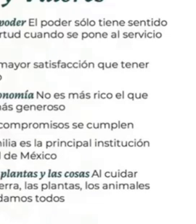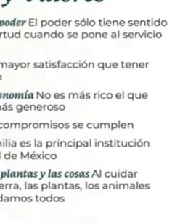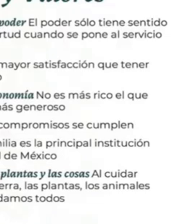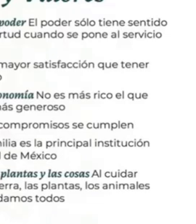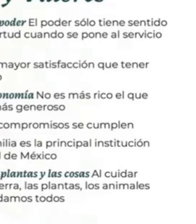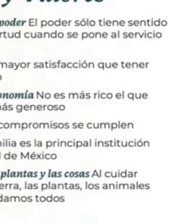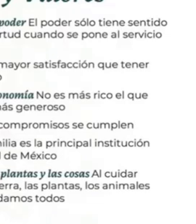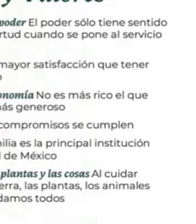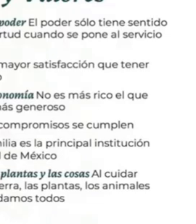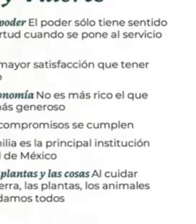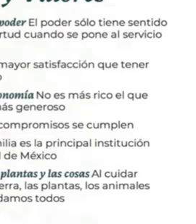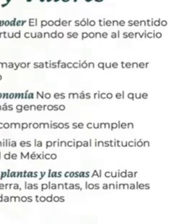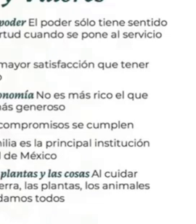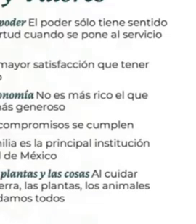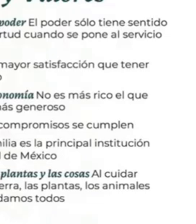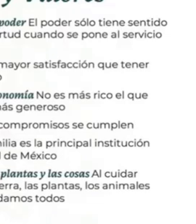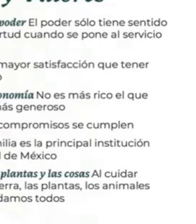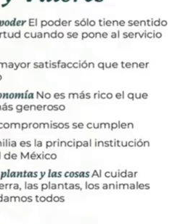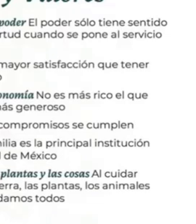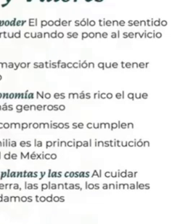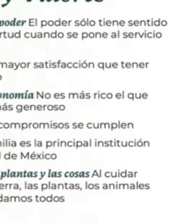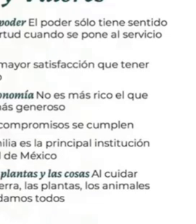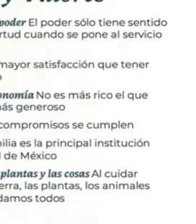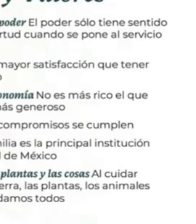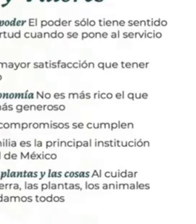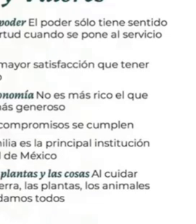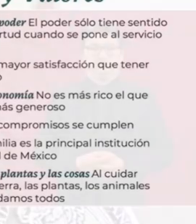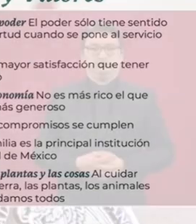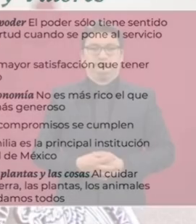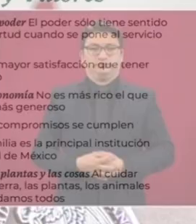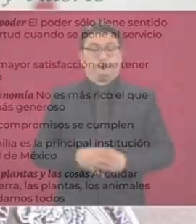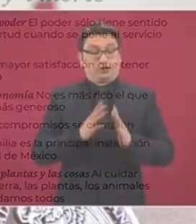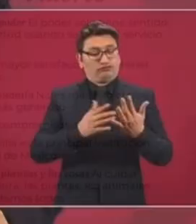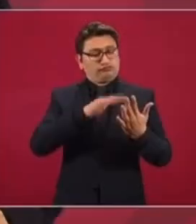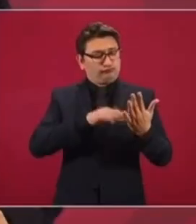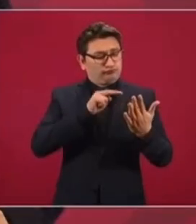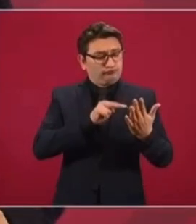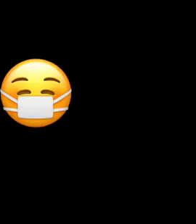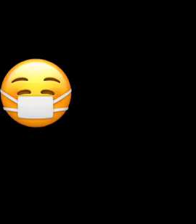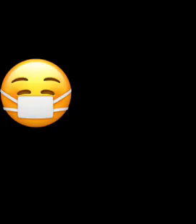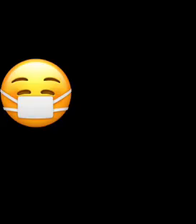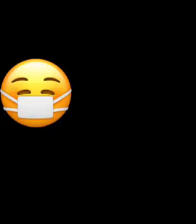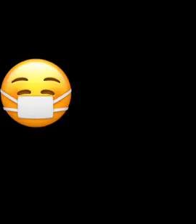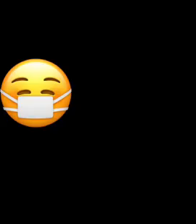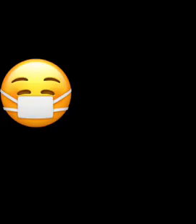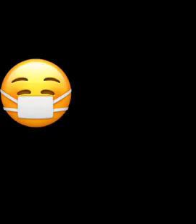lo que se dice en esta guía para fortalecer nuestros valores.